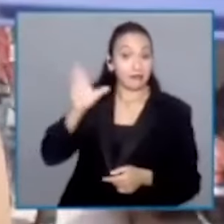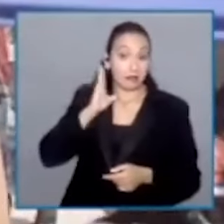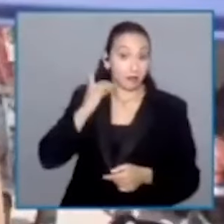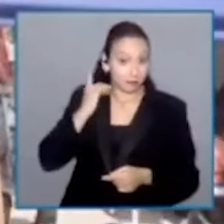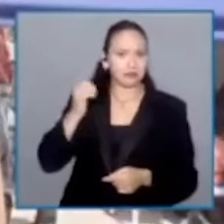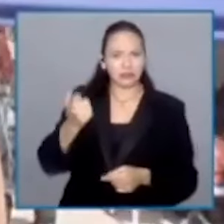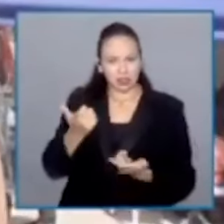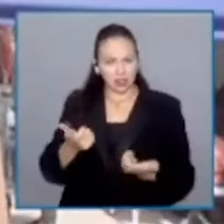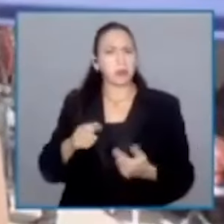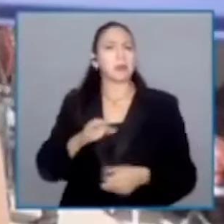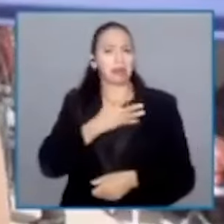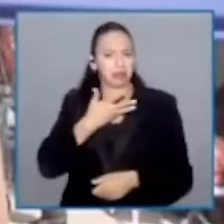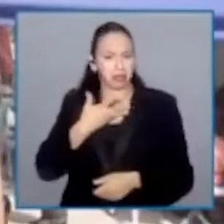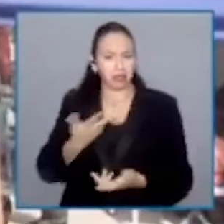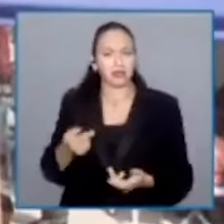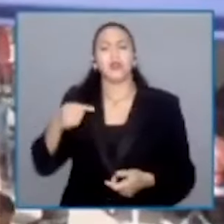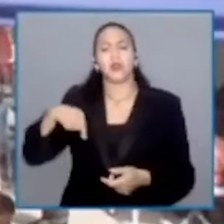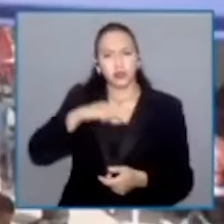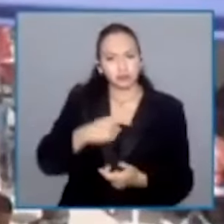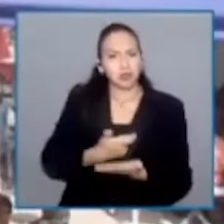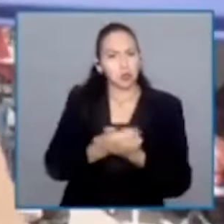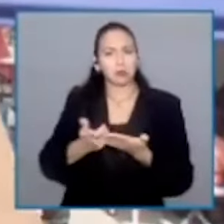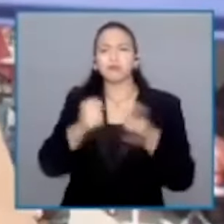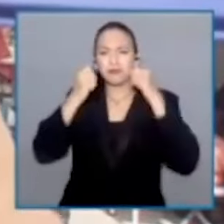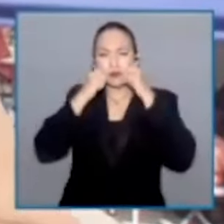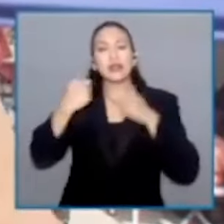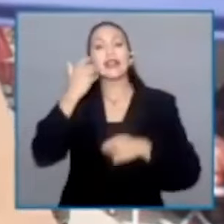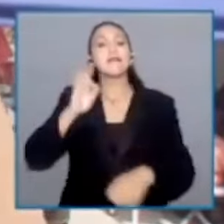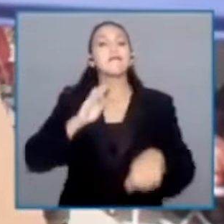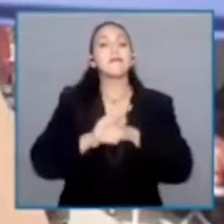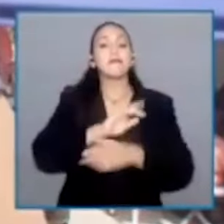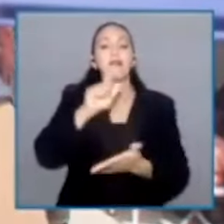importante que un sueldo. Para el canal del Poder Judicial de la Federación, Laura Murillo.